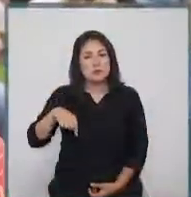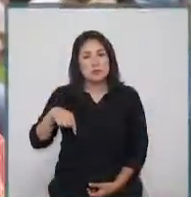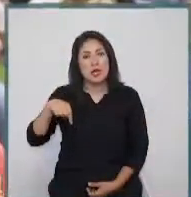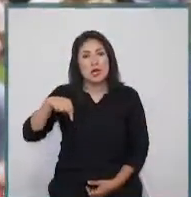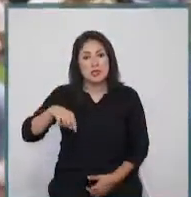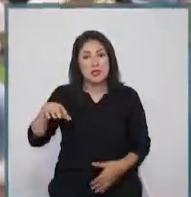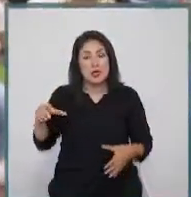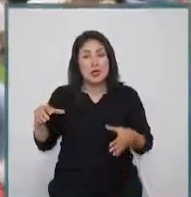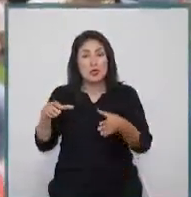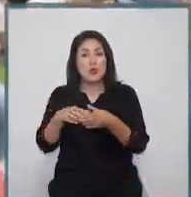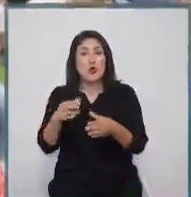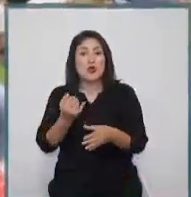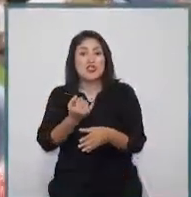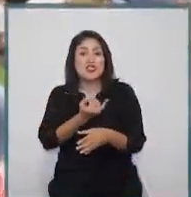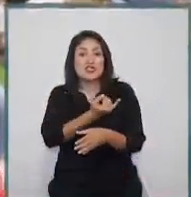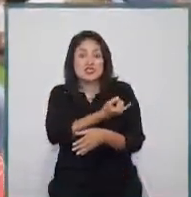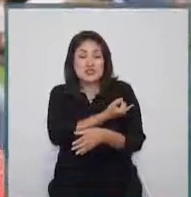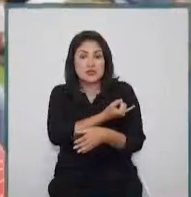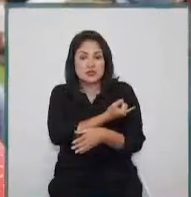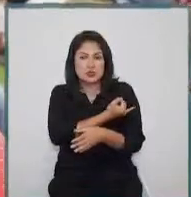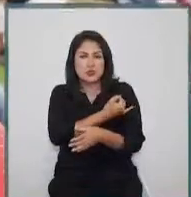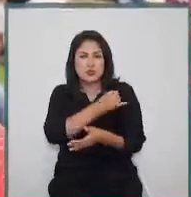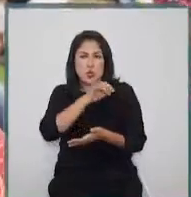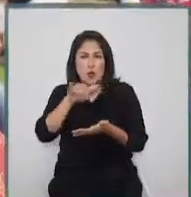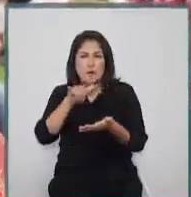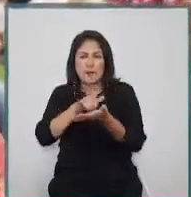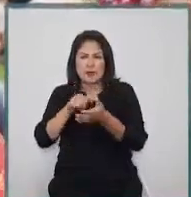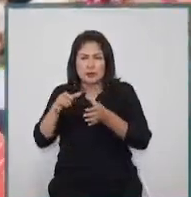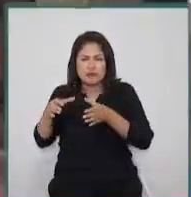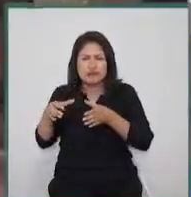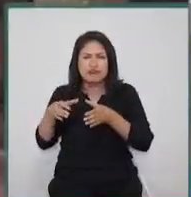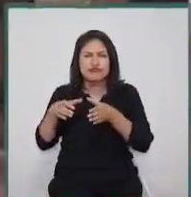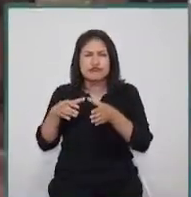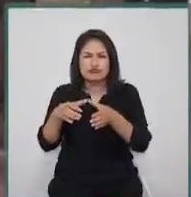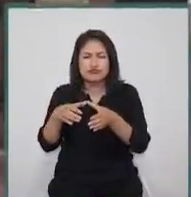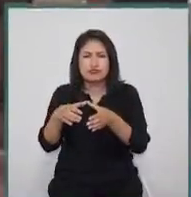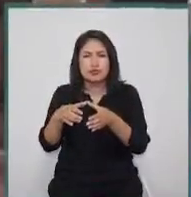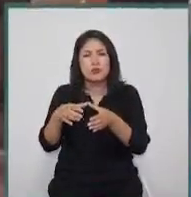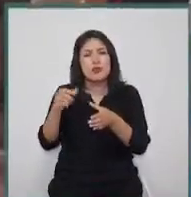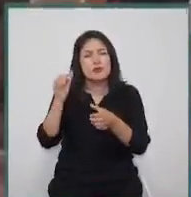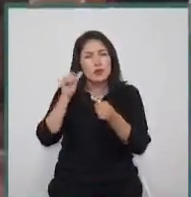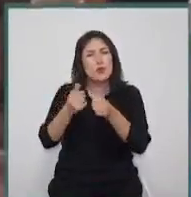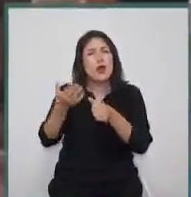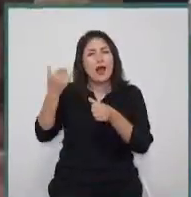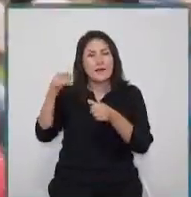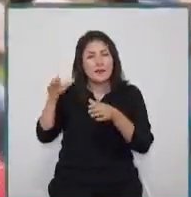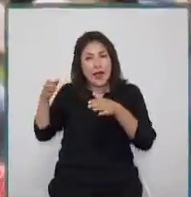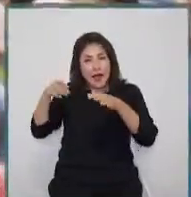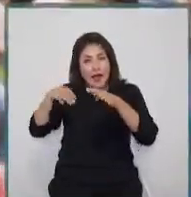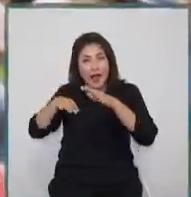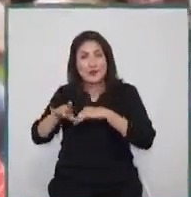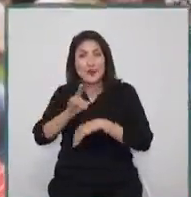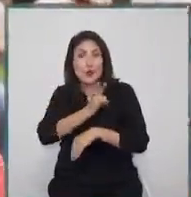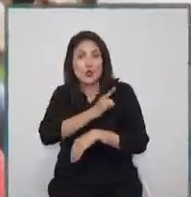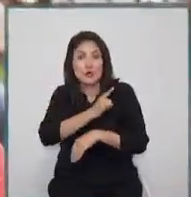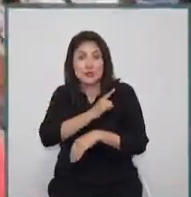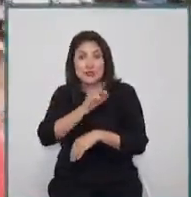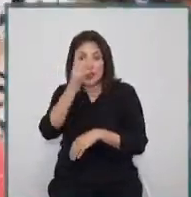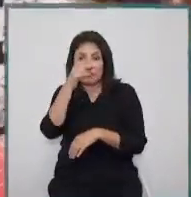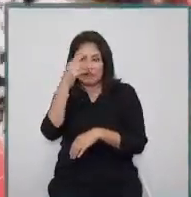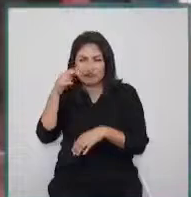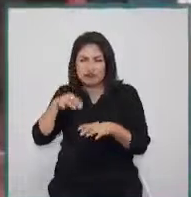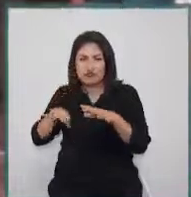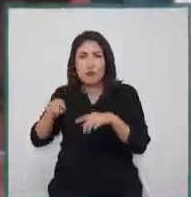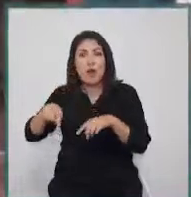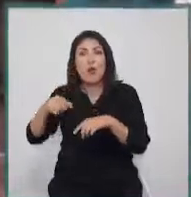Primera vez que el Instituto Confucio sale a un parque o a un lugar público, comúnmente celebrábamos dentro de lo que era el campus